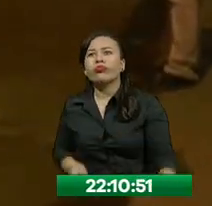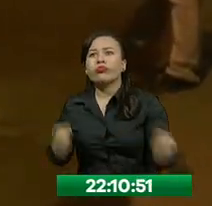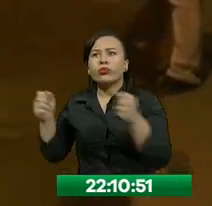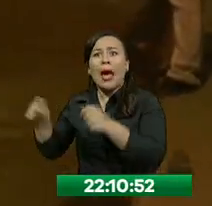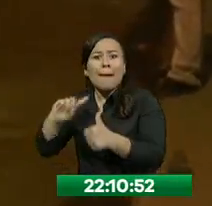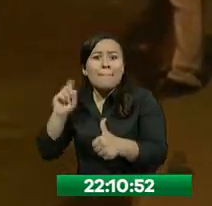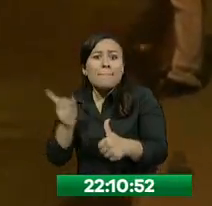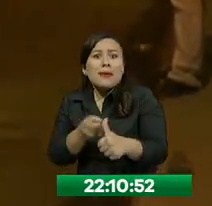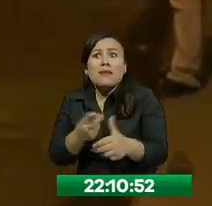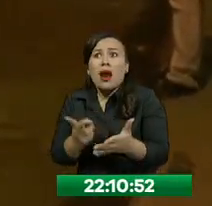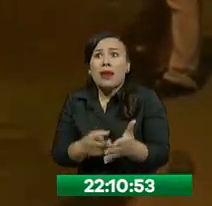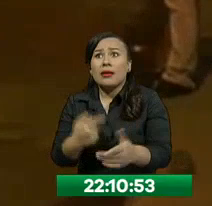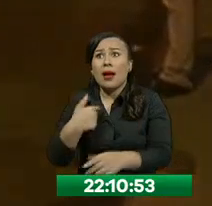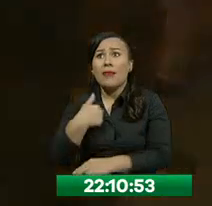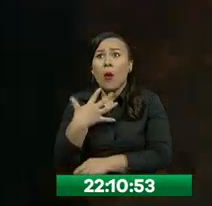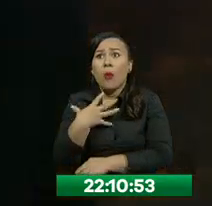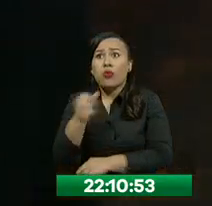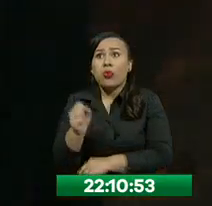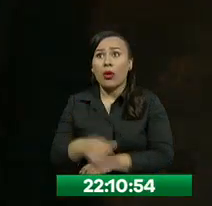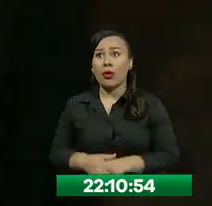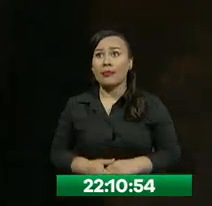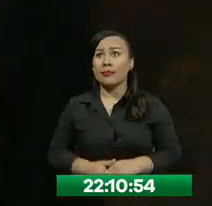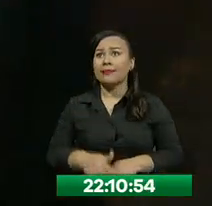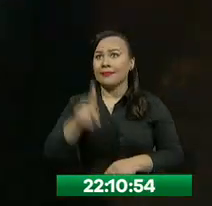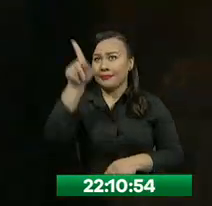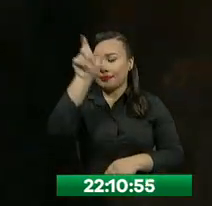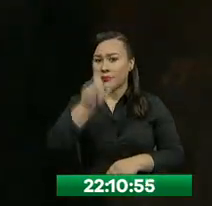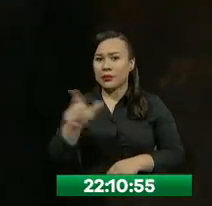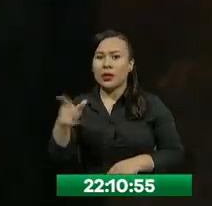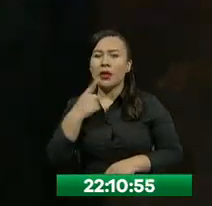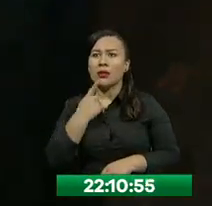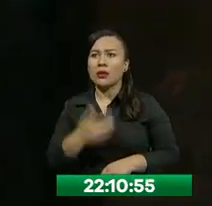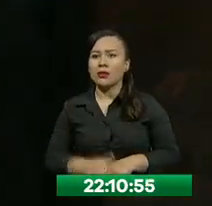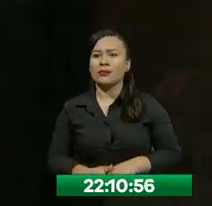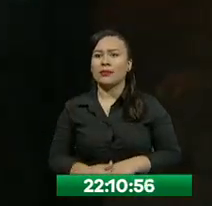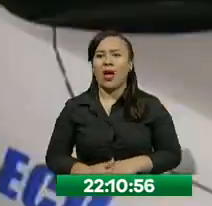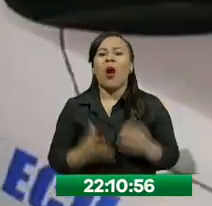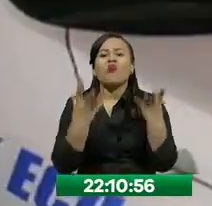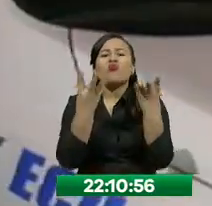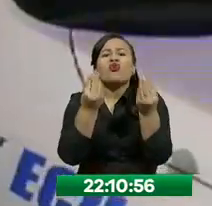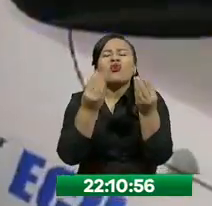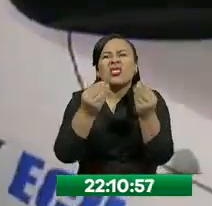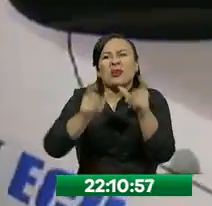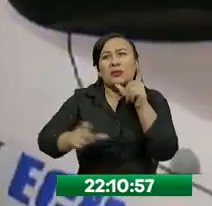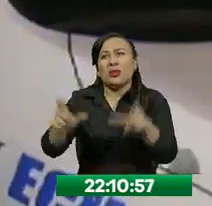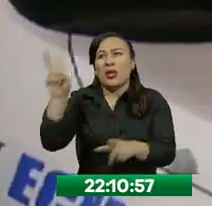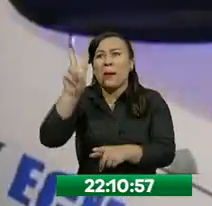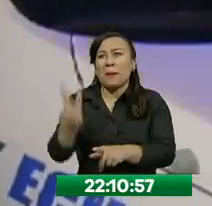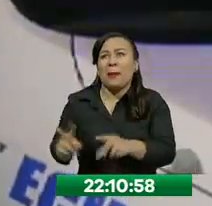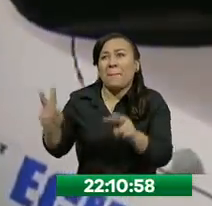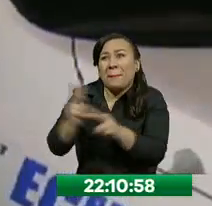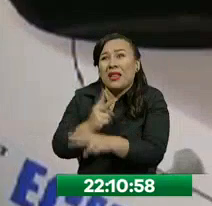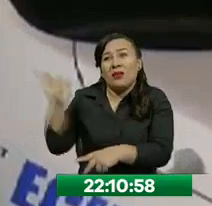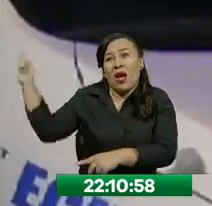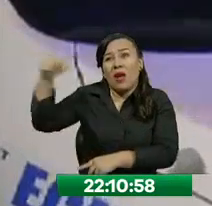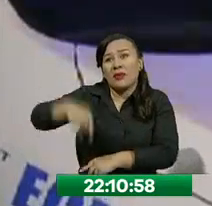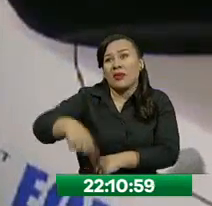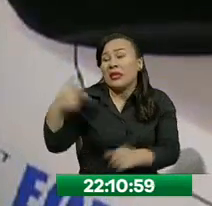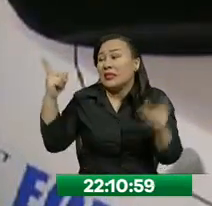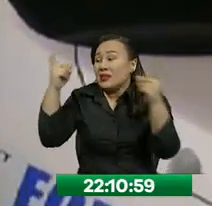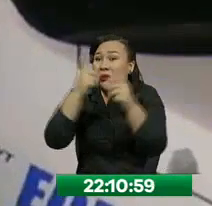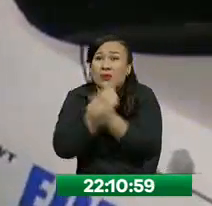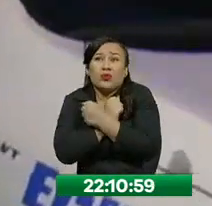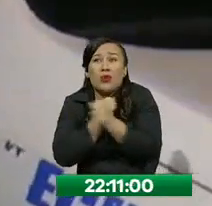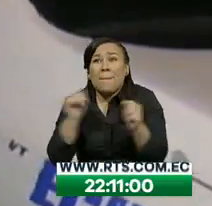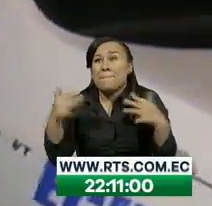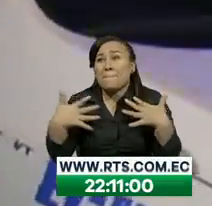víctima de la delincuencia. Los ciudadanos que transitan diariamente por el lugar aseguran que desde la llegada de los extranjeros, esto se ha vuelto intransitable, causando zozobra